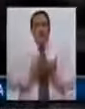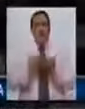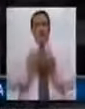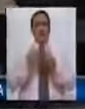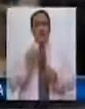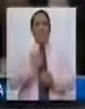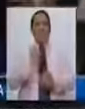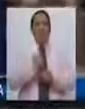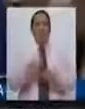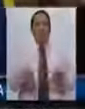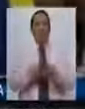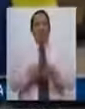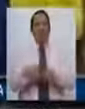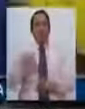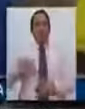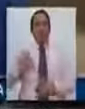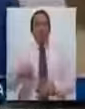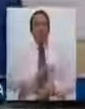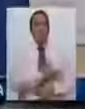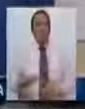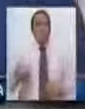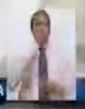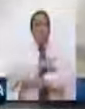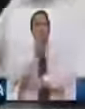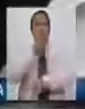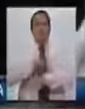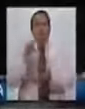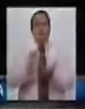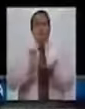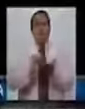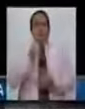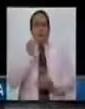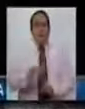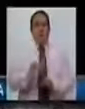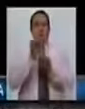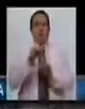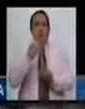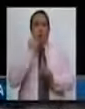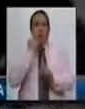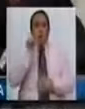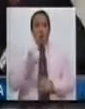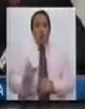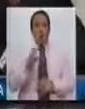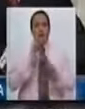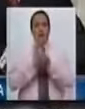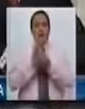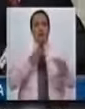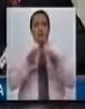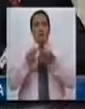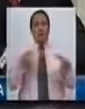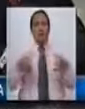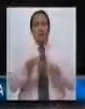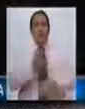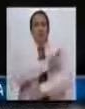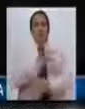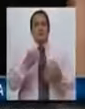haber desempeñado la función de burgomaestre y presidente regional de Lima. El especialista en leyes, Julio César Castiglioni, señaló que el